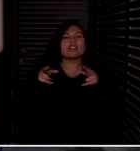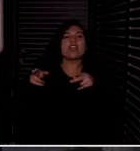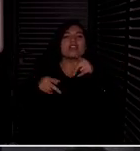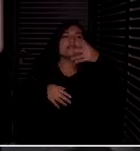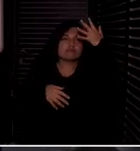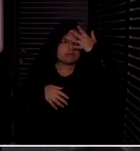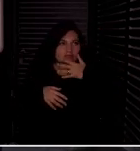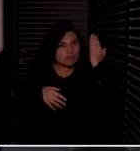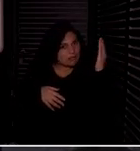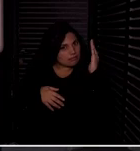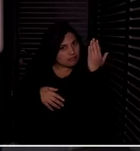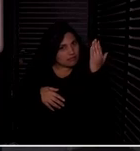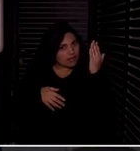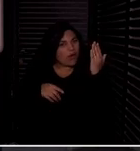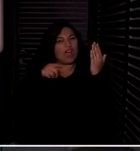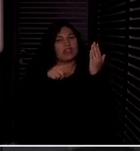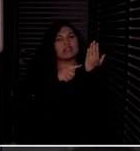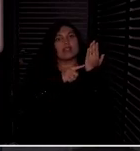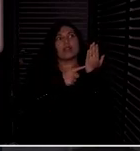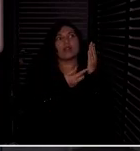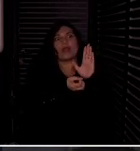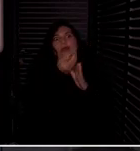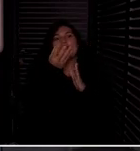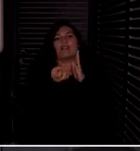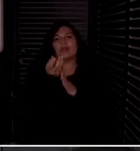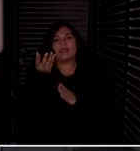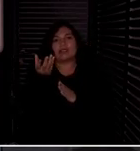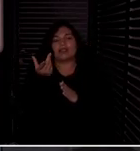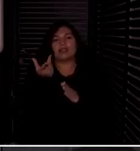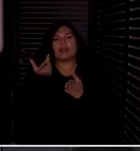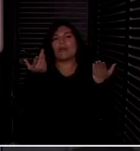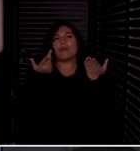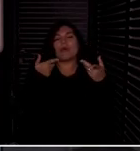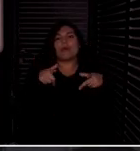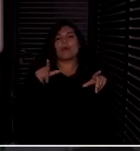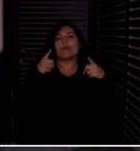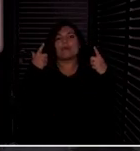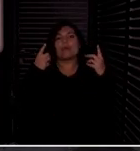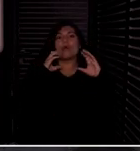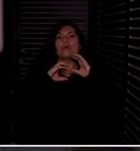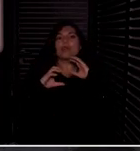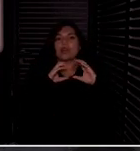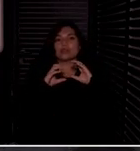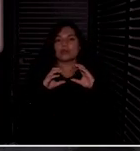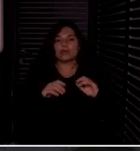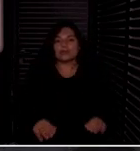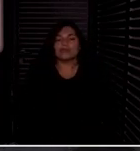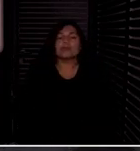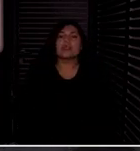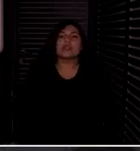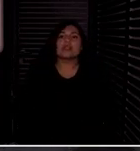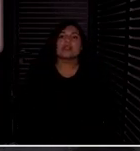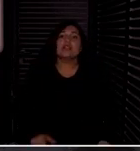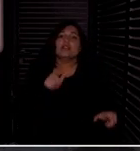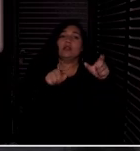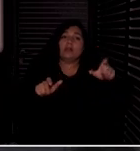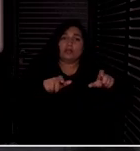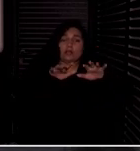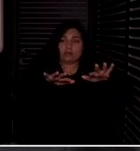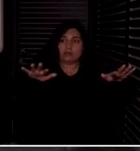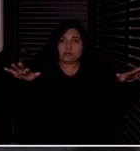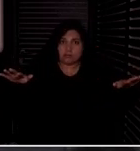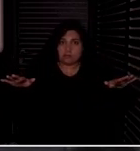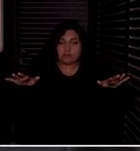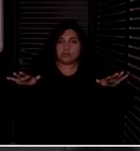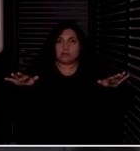formas de producción. Insisto en este concepto del sujeto de la comunicación. La audiencia ya no podemos llamarla como tal, seguimos